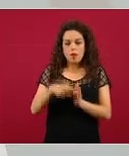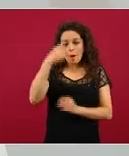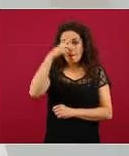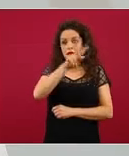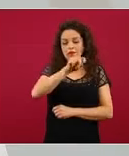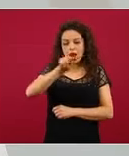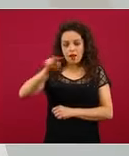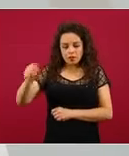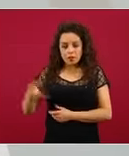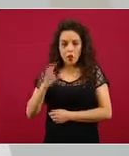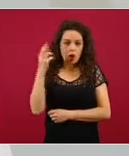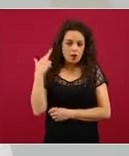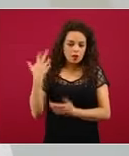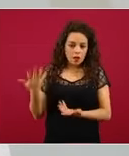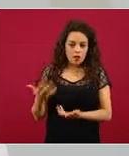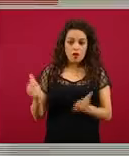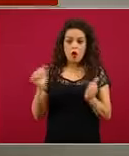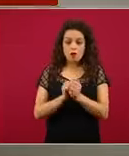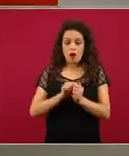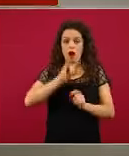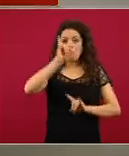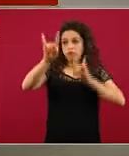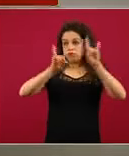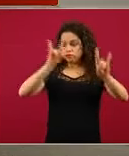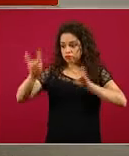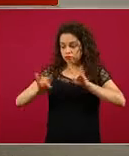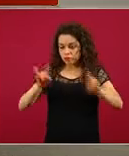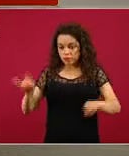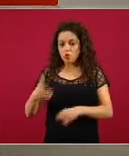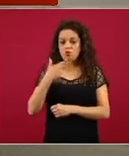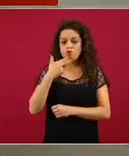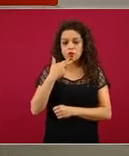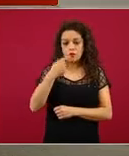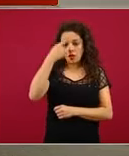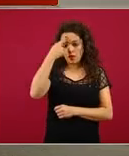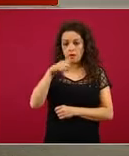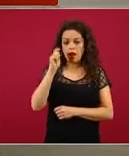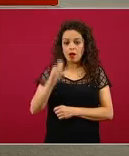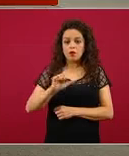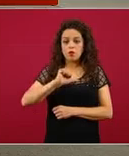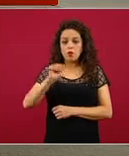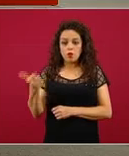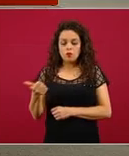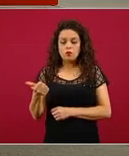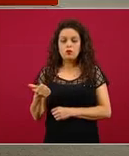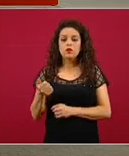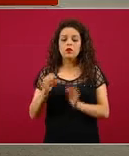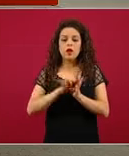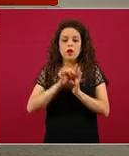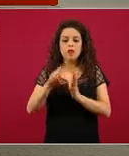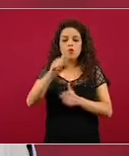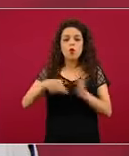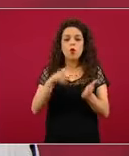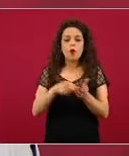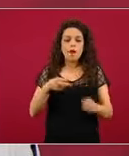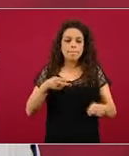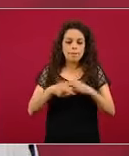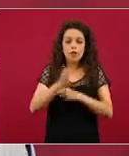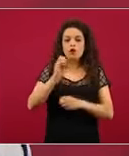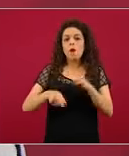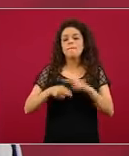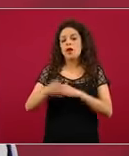y pósters que se pueden utilizar en otros elementos, como puede ser el metro, el metrobús, el